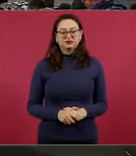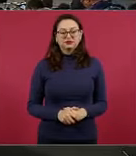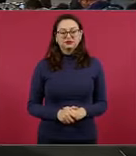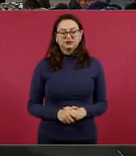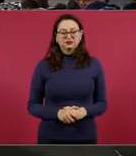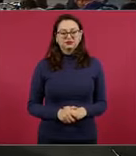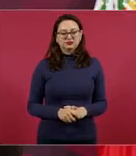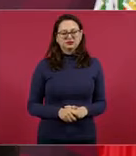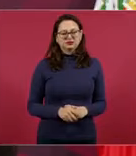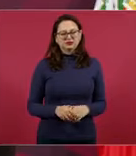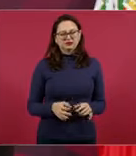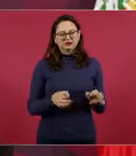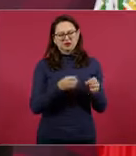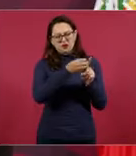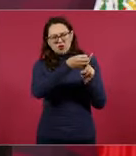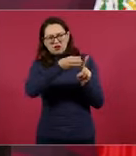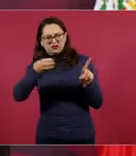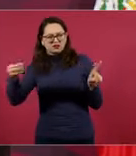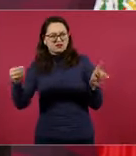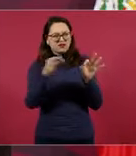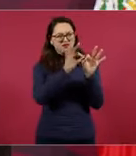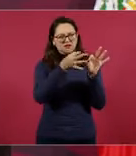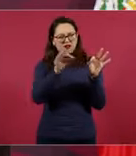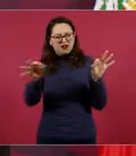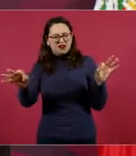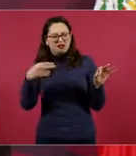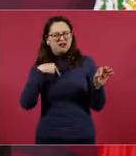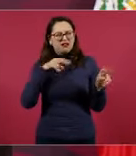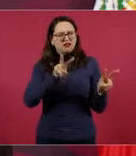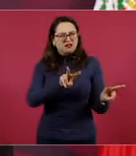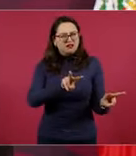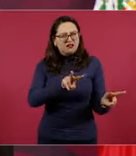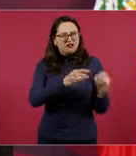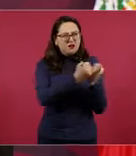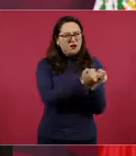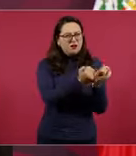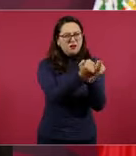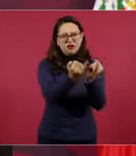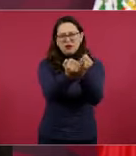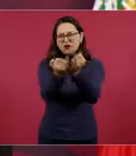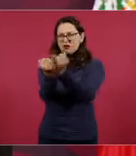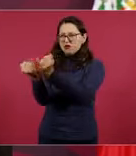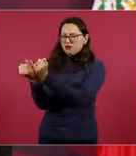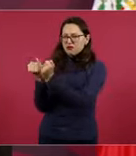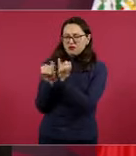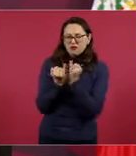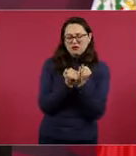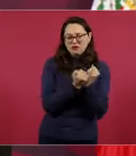sus frases,